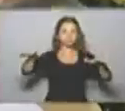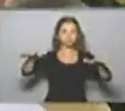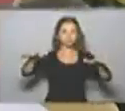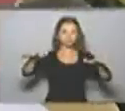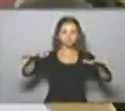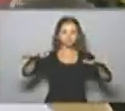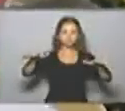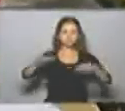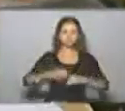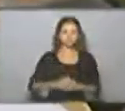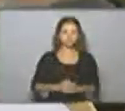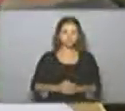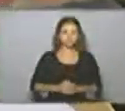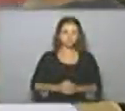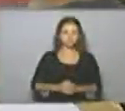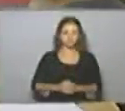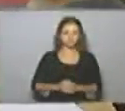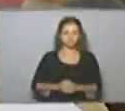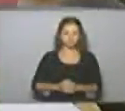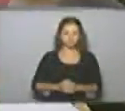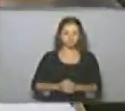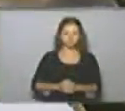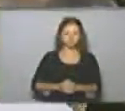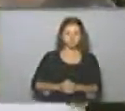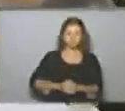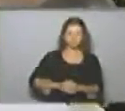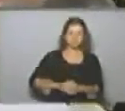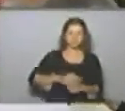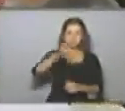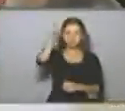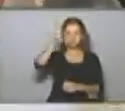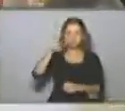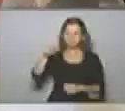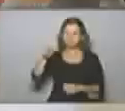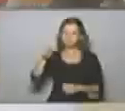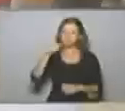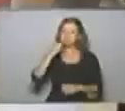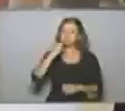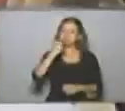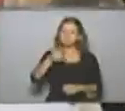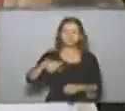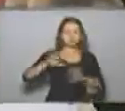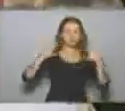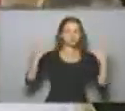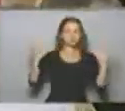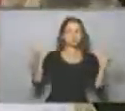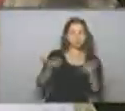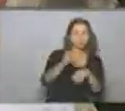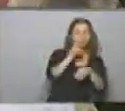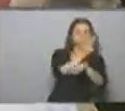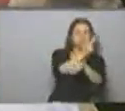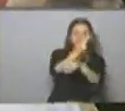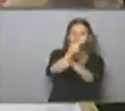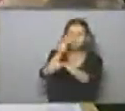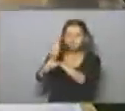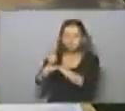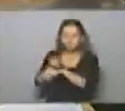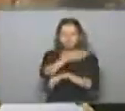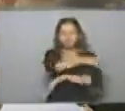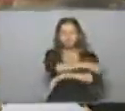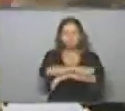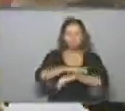del Papa Francisco, ¿no? En el que hay que remarcar, pidió custodiar, pidió cuidar principalmente a los pobres